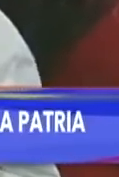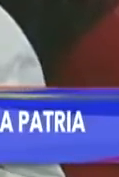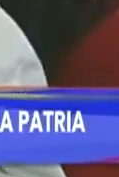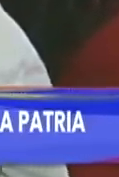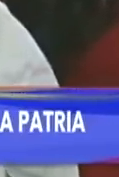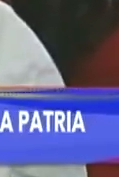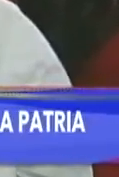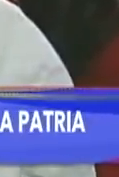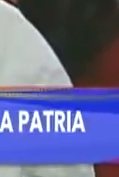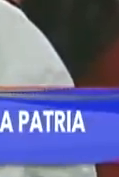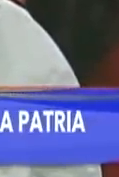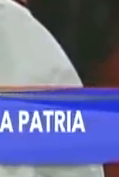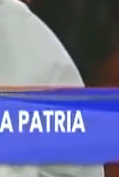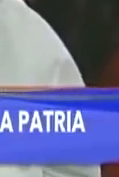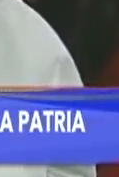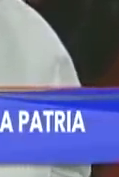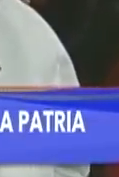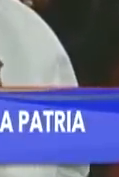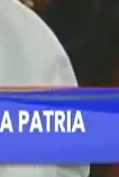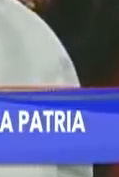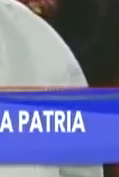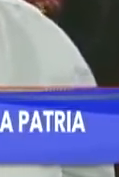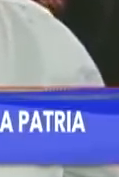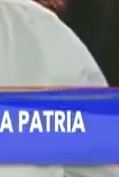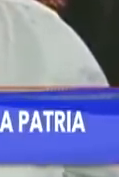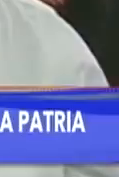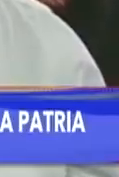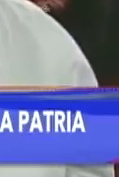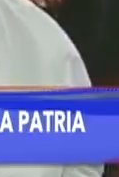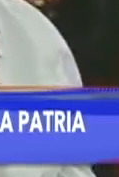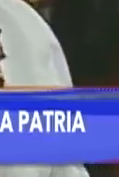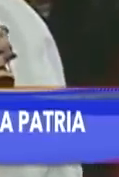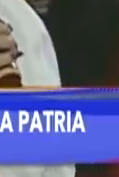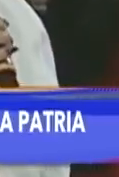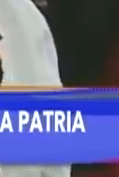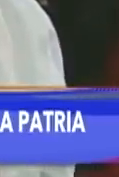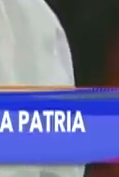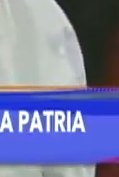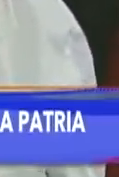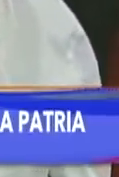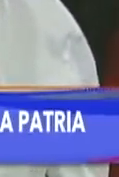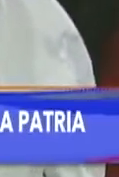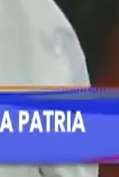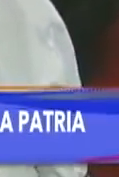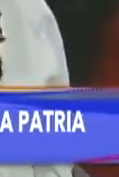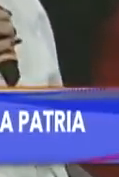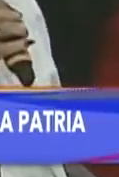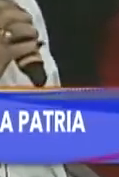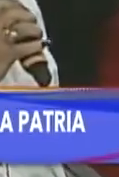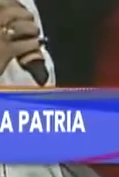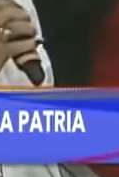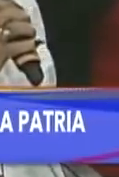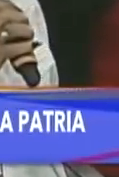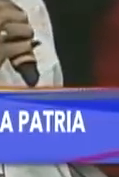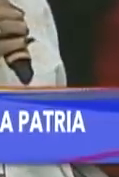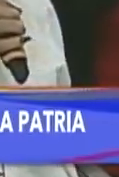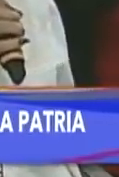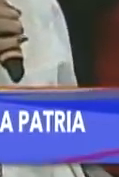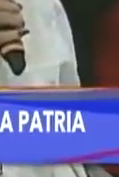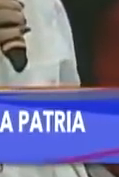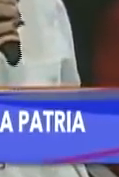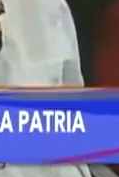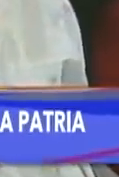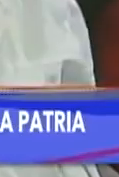a solicitar la atención médica. Como puede ver, este es el área de sala de parto, donde tenemos una